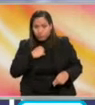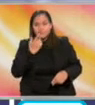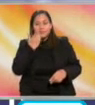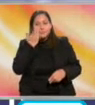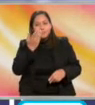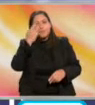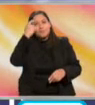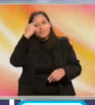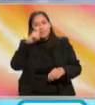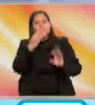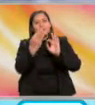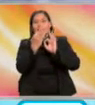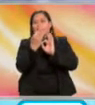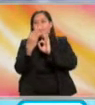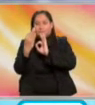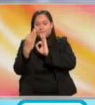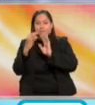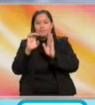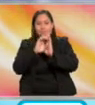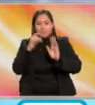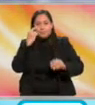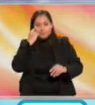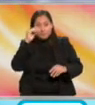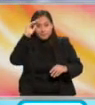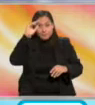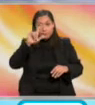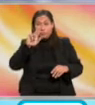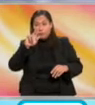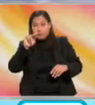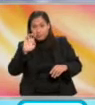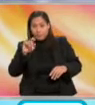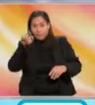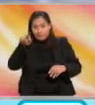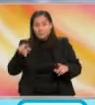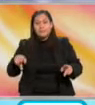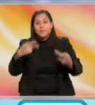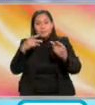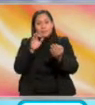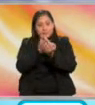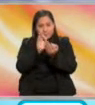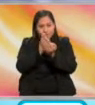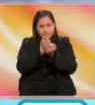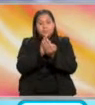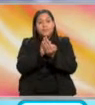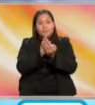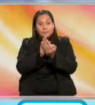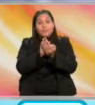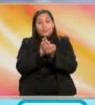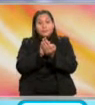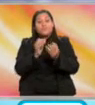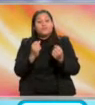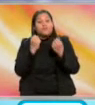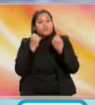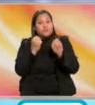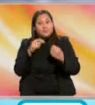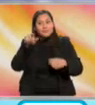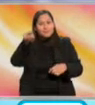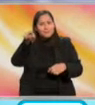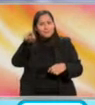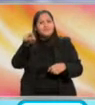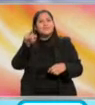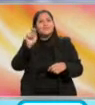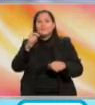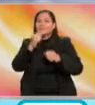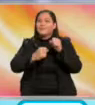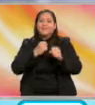poder hacer frente. Ok. ¿Sí? Por ejemplo, Don Lupe, que se dedica a la venta de tamales. Bueno, la fuerza que él tiene es que ya